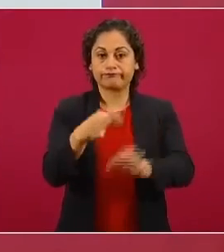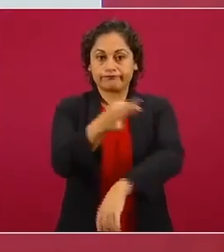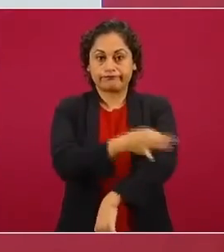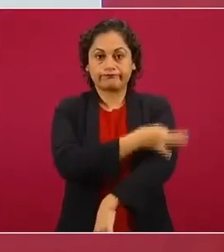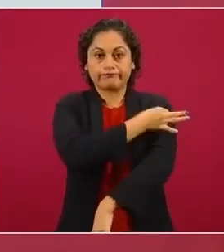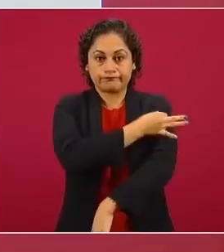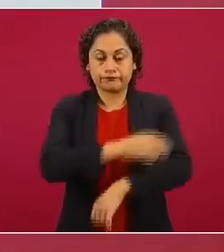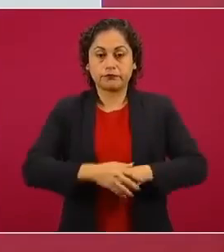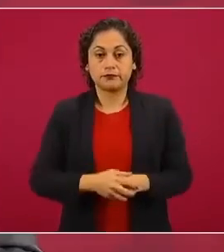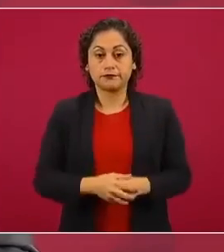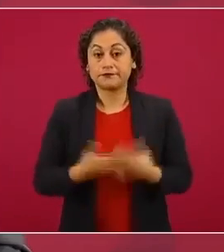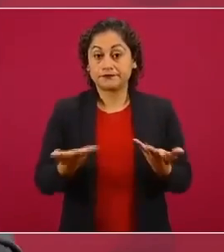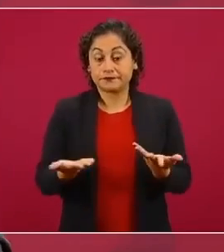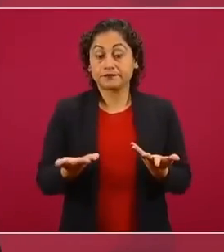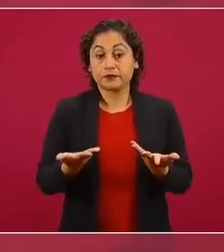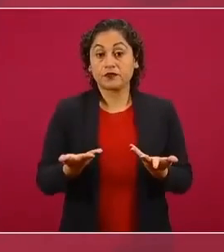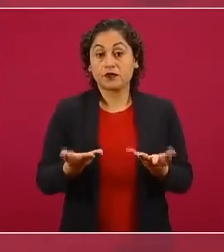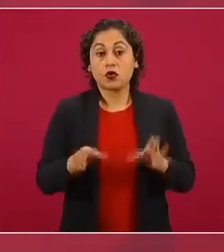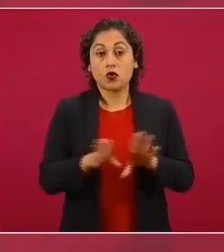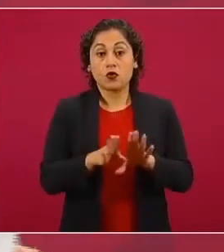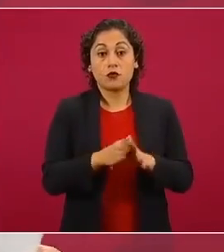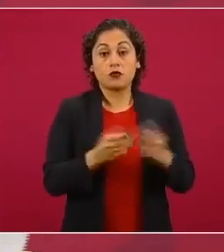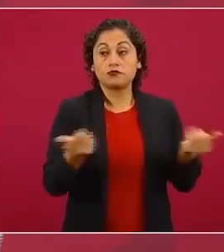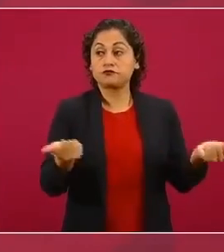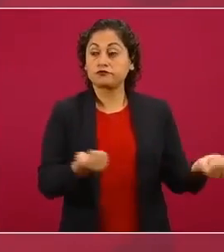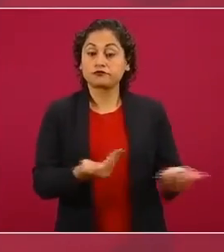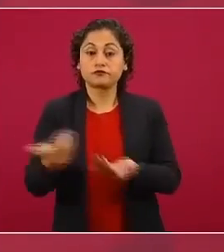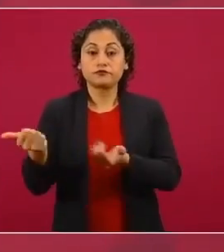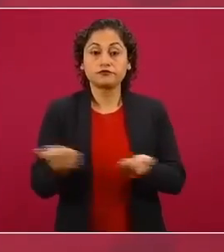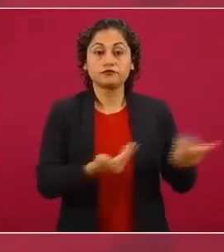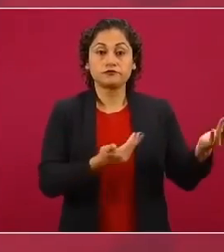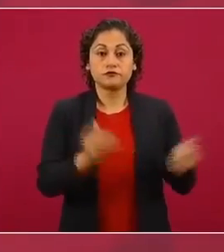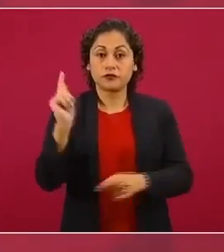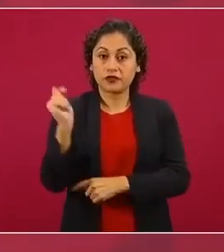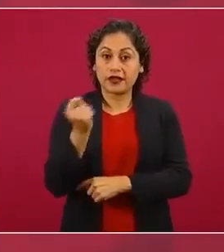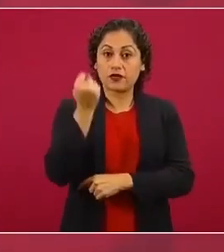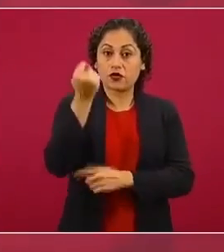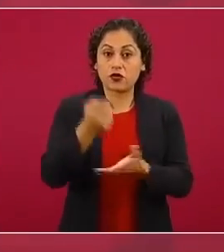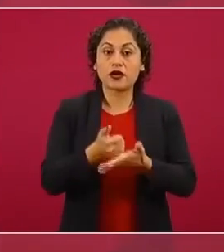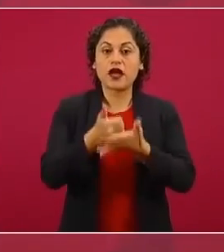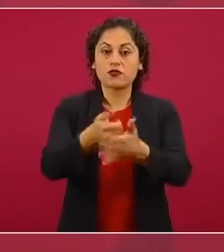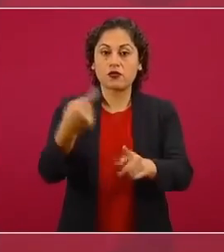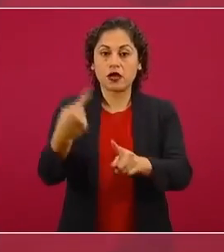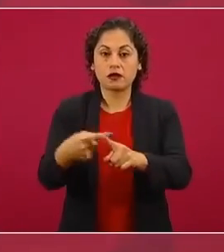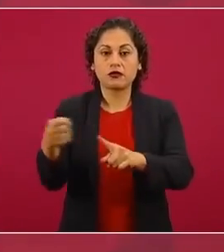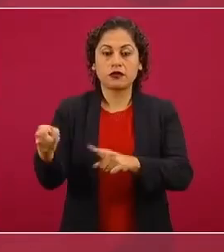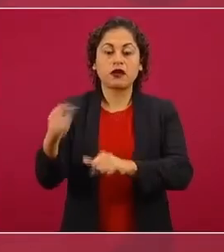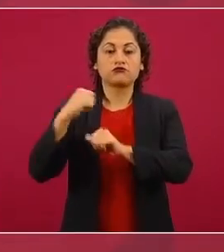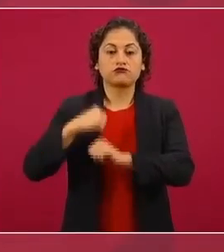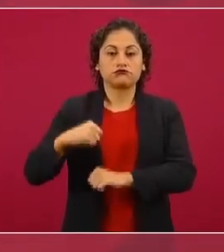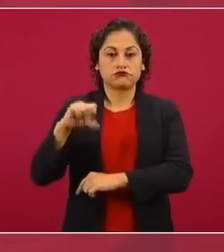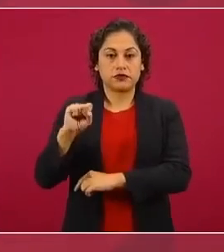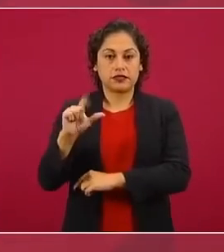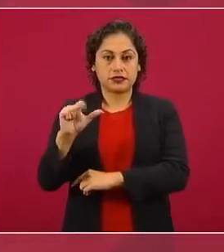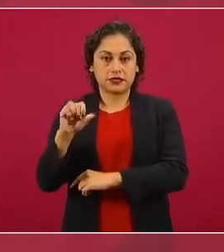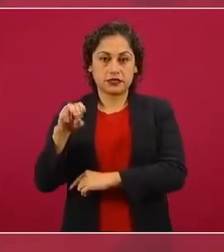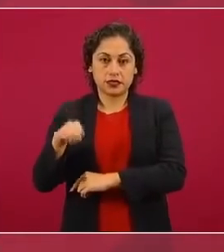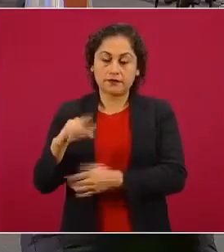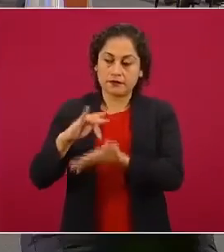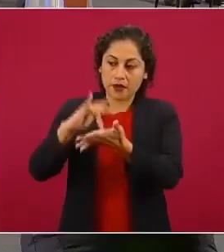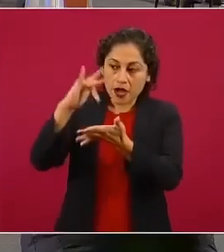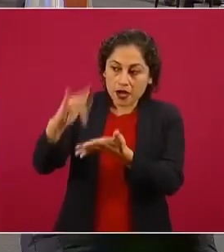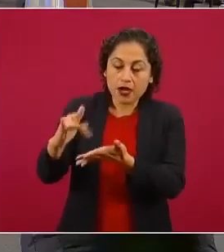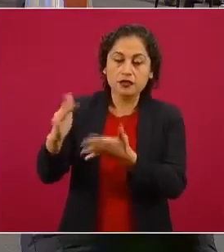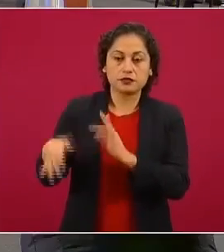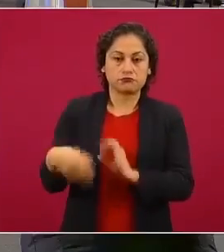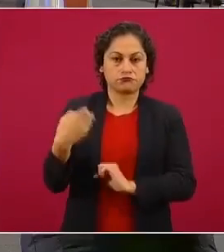transferencia de tecnología se ha llevado a cabo gracias al apoyo de la Fundación Carlos Slim, a quien le agradecemos su respaldo en este proceso, pero vamos en tiempo.